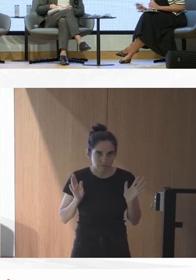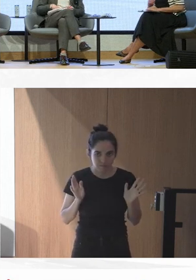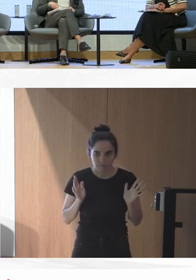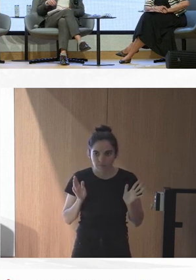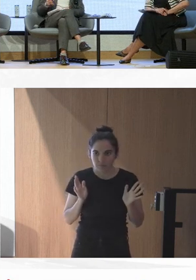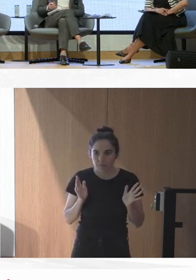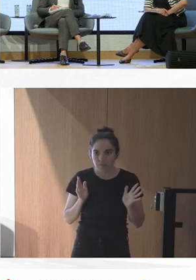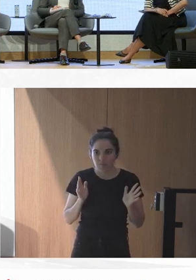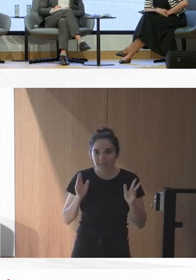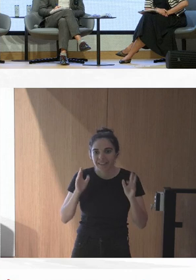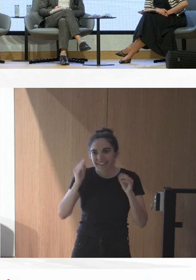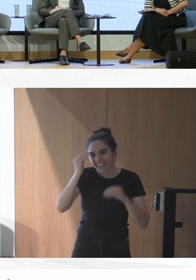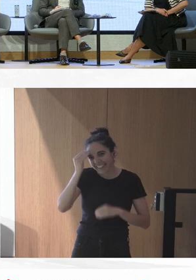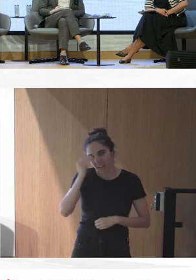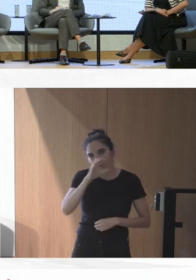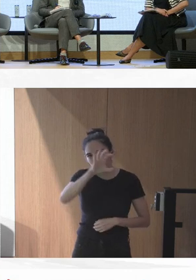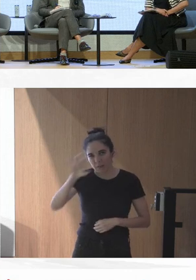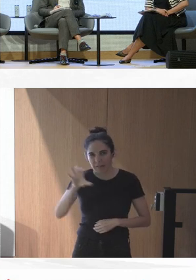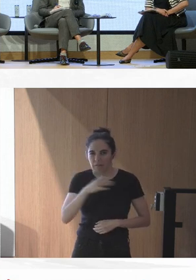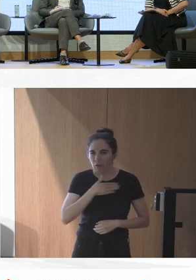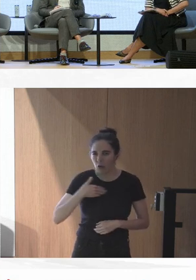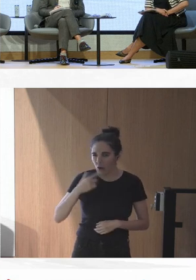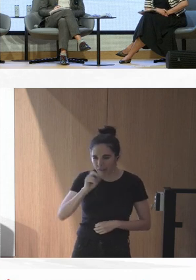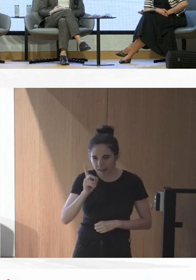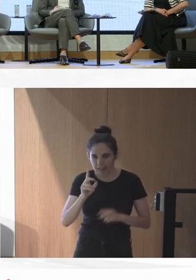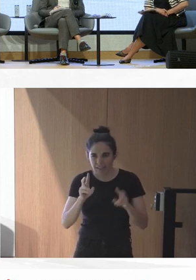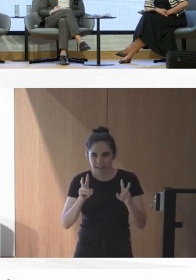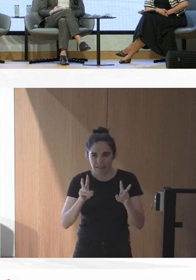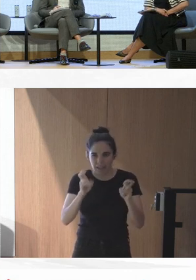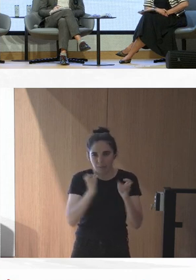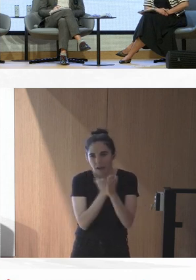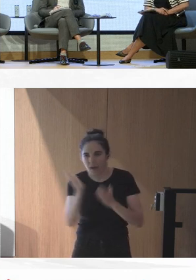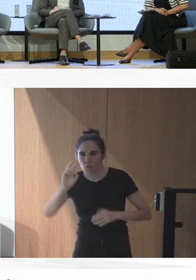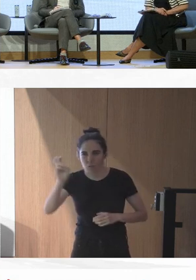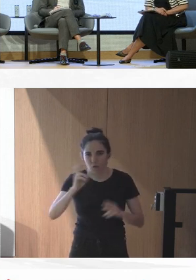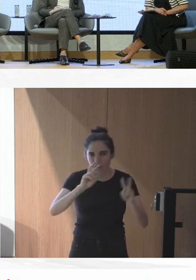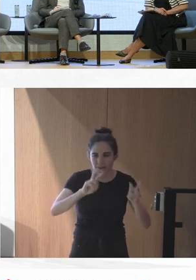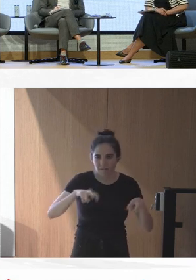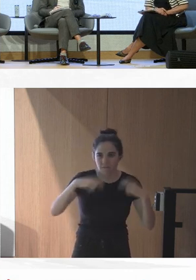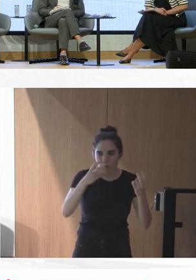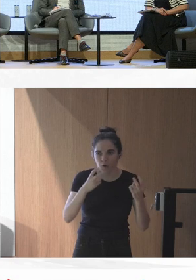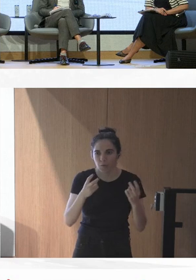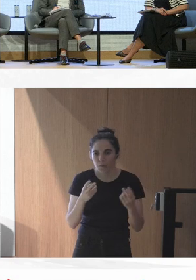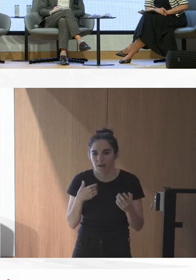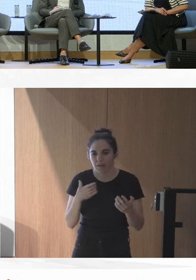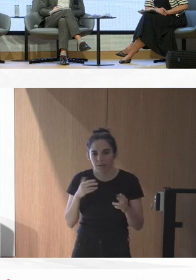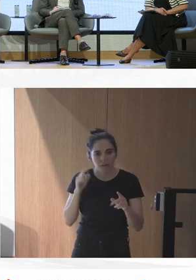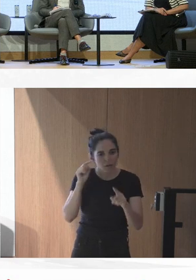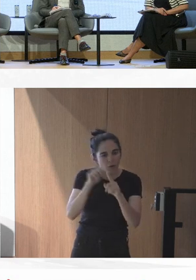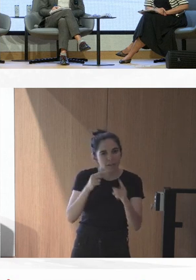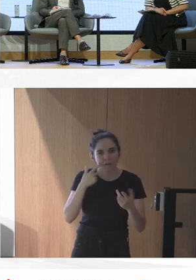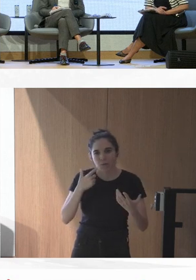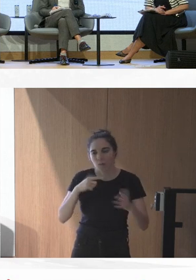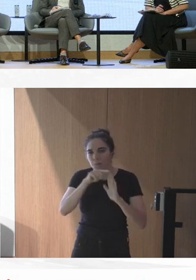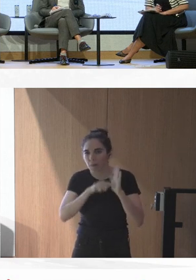La resistencia, ¿no?, a ir por una reforma que cuestione la inimputabilidad, las medidas de seguridad,